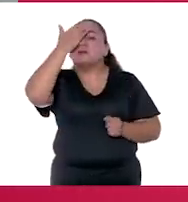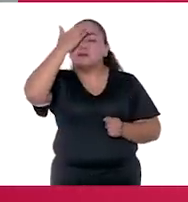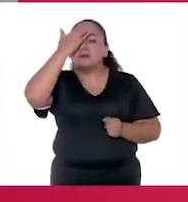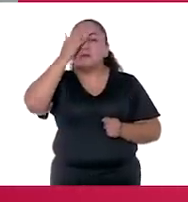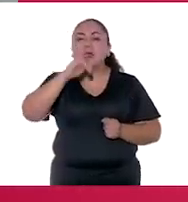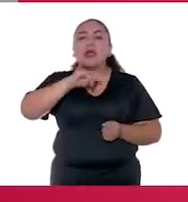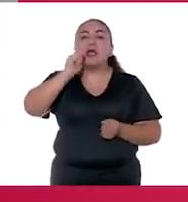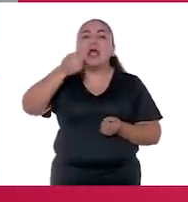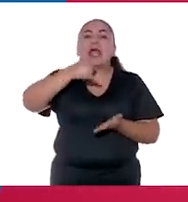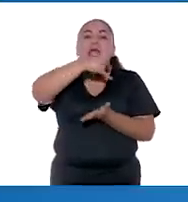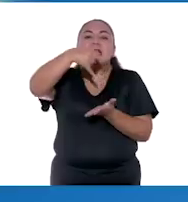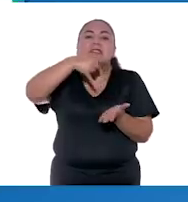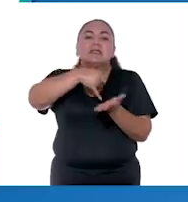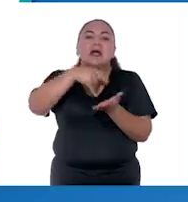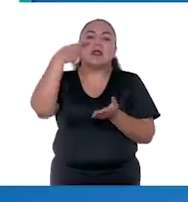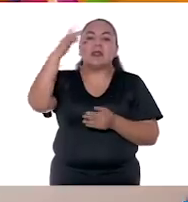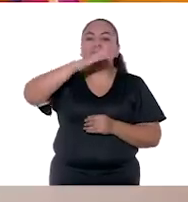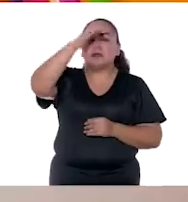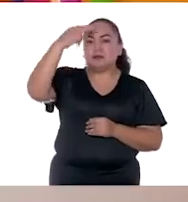las Islas del Cielo.